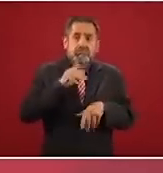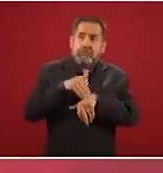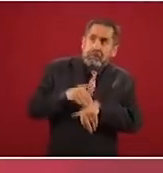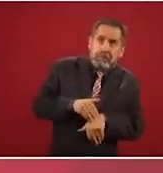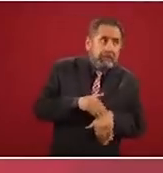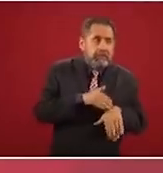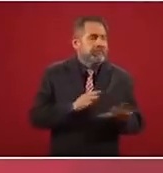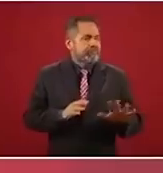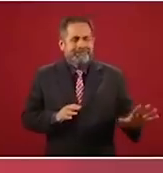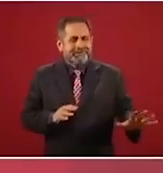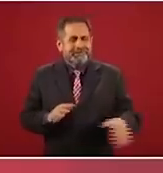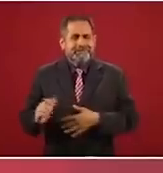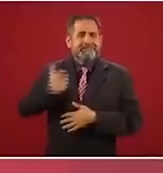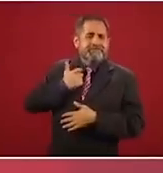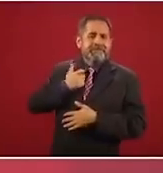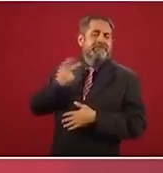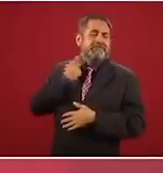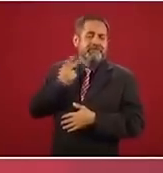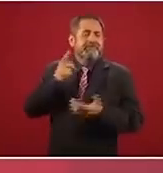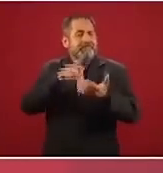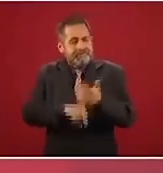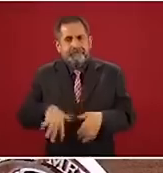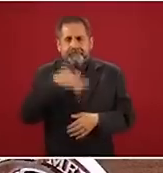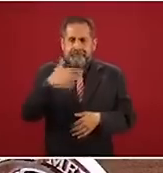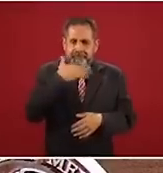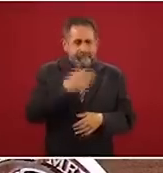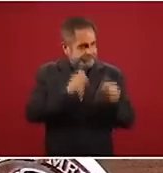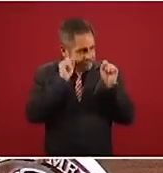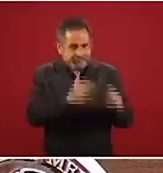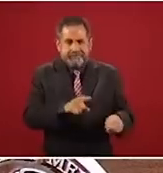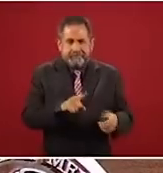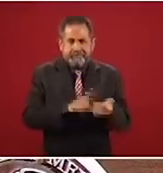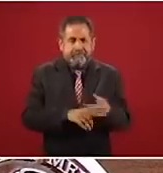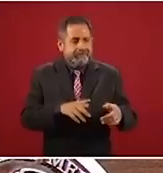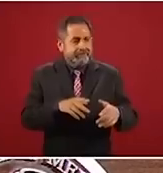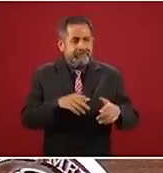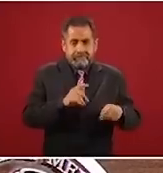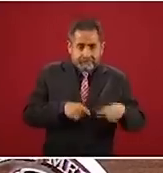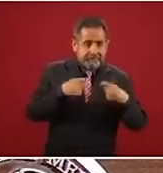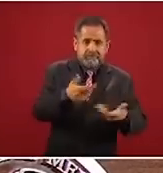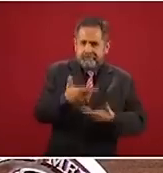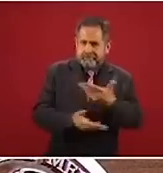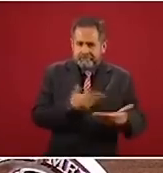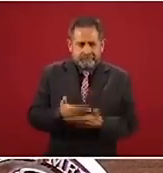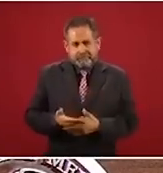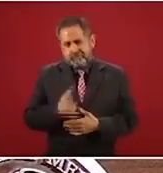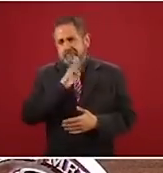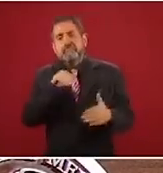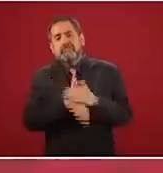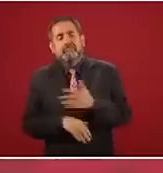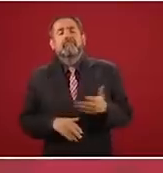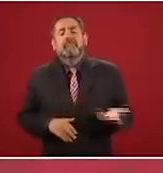veces hubo delegados políticos que no evitaron la corrupción, que no evitaron el deterioro de la prestación de los servicios. Y al